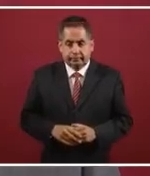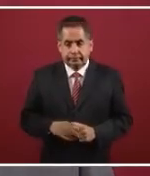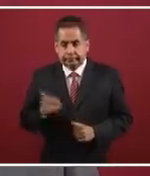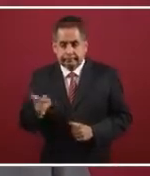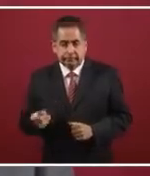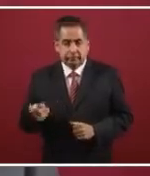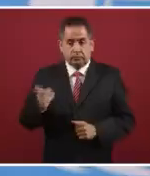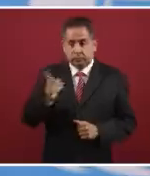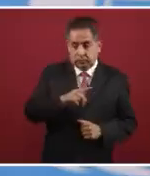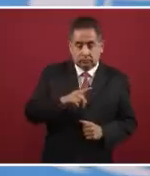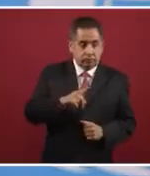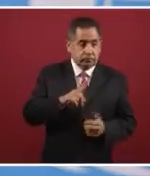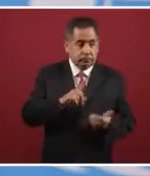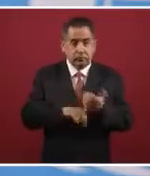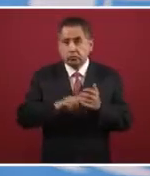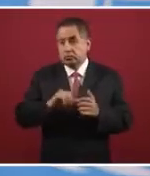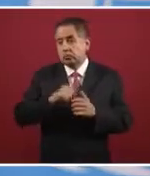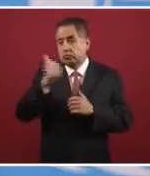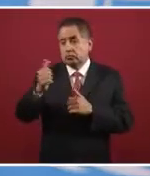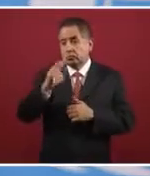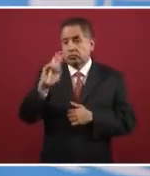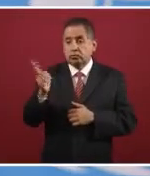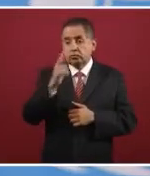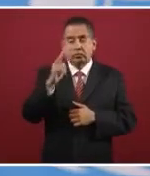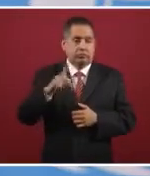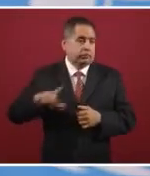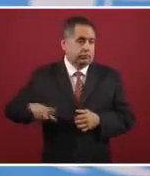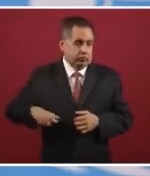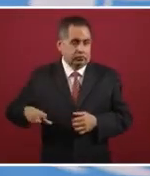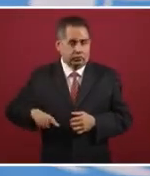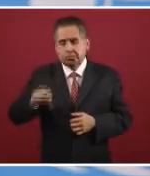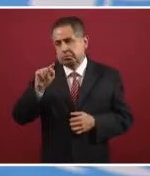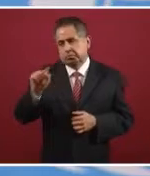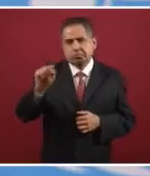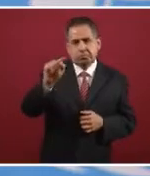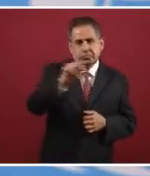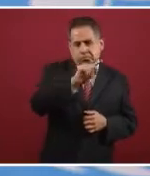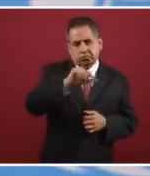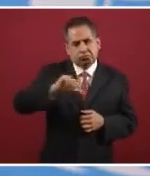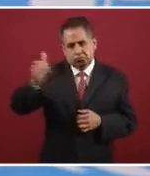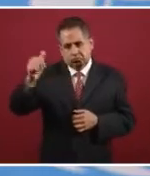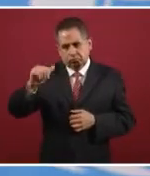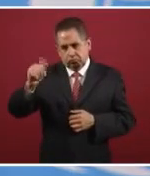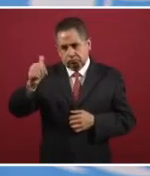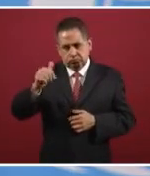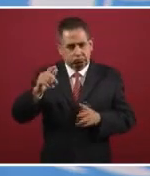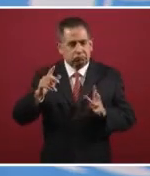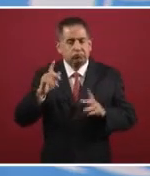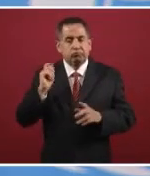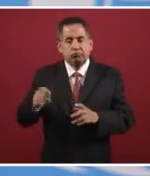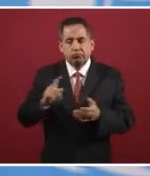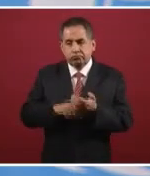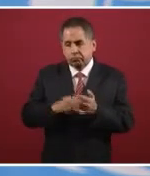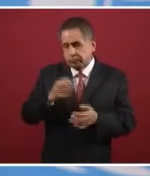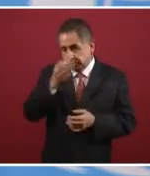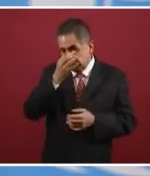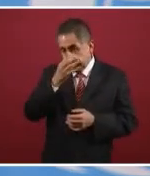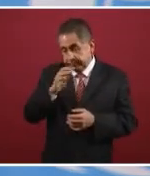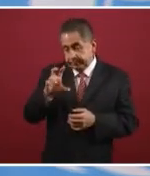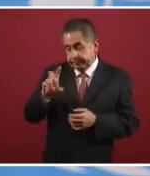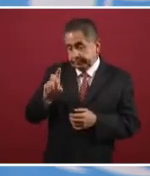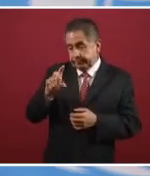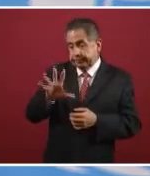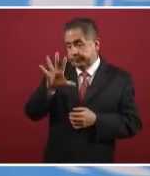mientras en el resto de las universidades públicas del país solo el